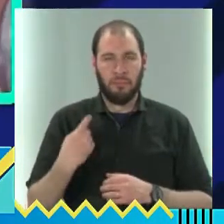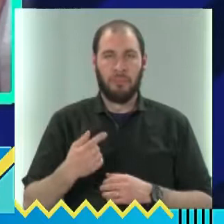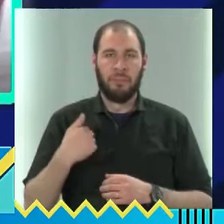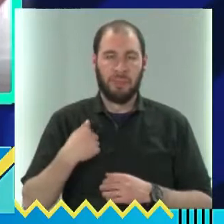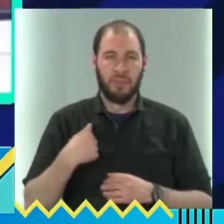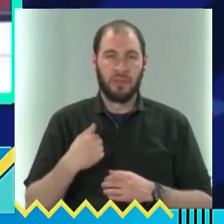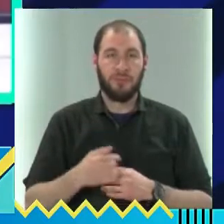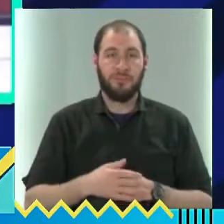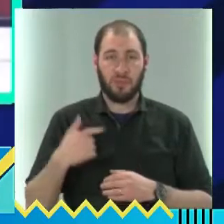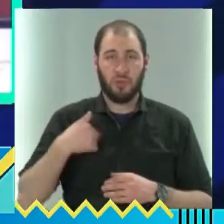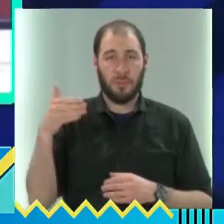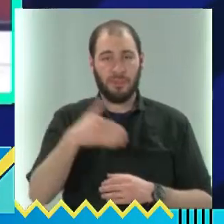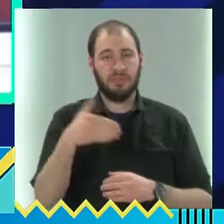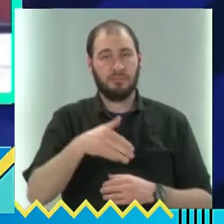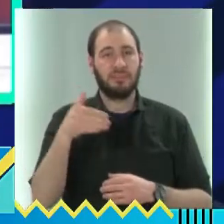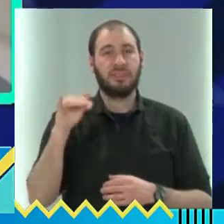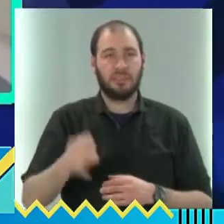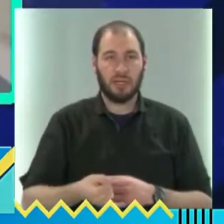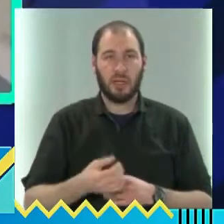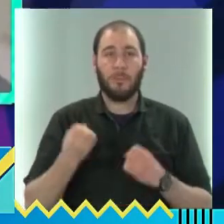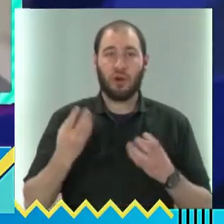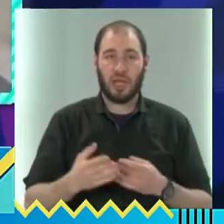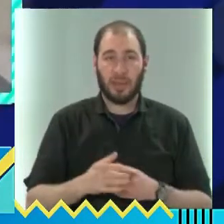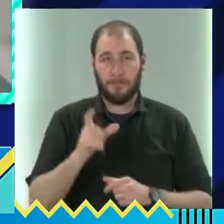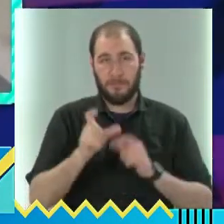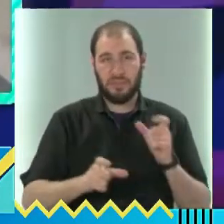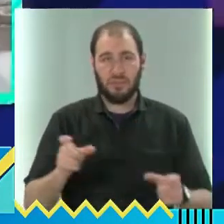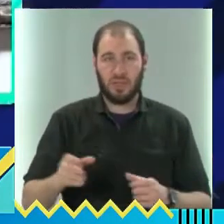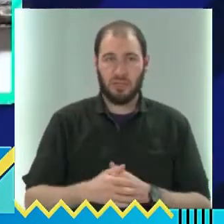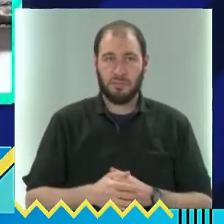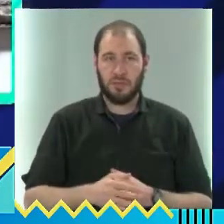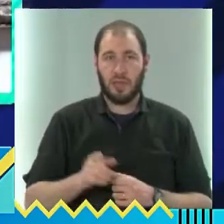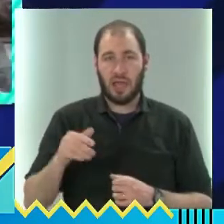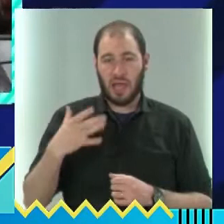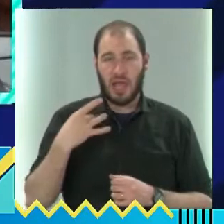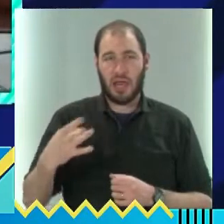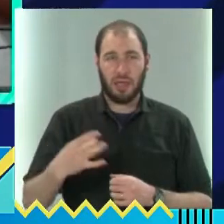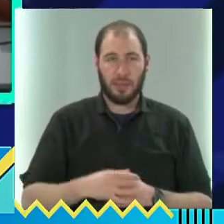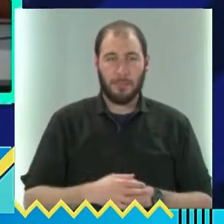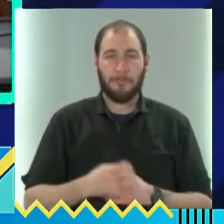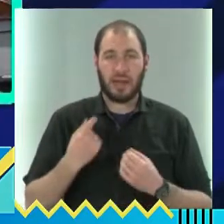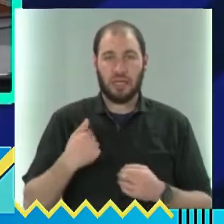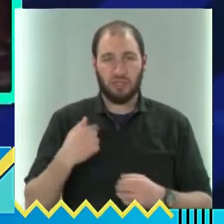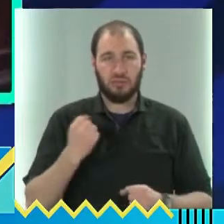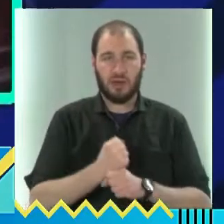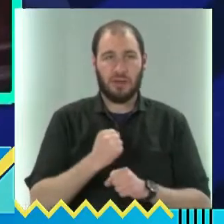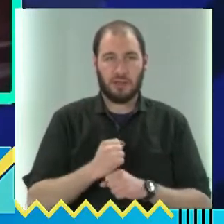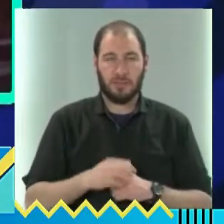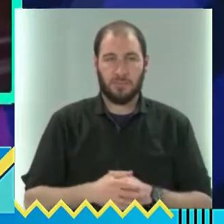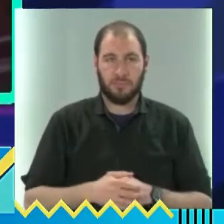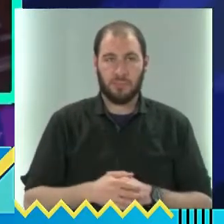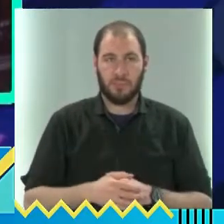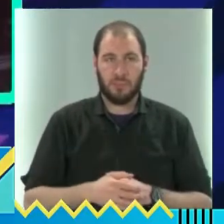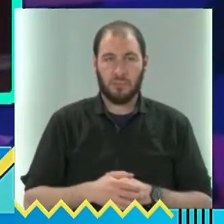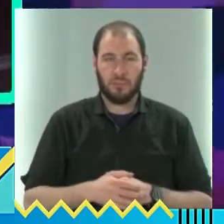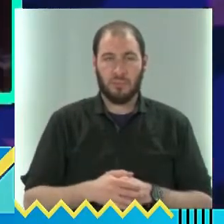a dar quórum, porque la gente me eligió para que yo trabaje, ya